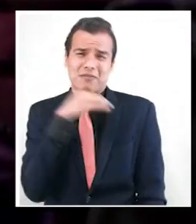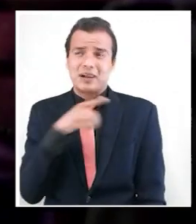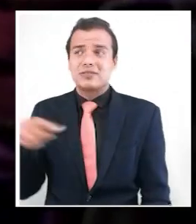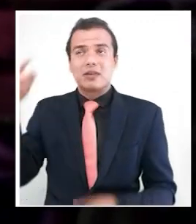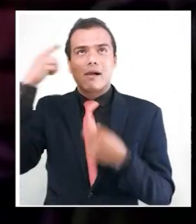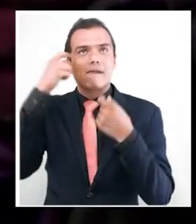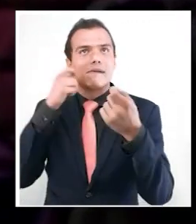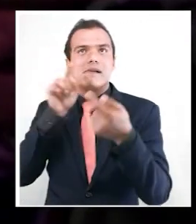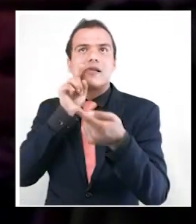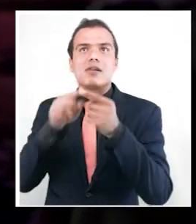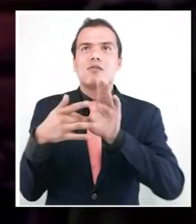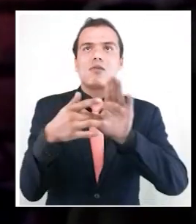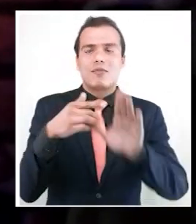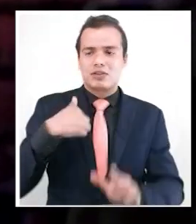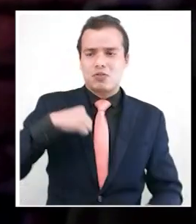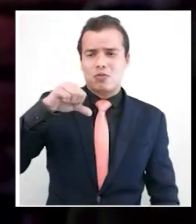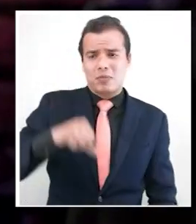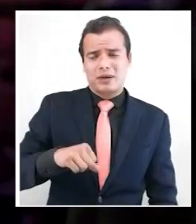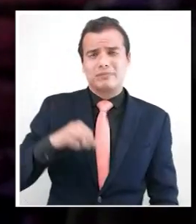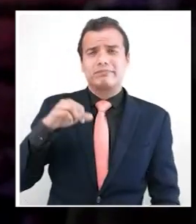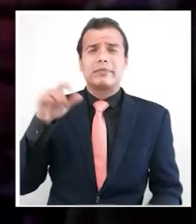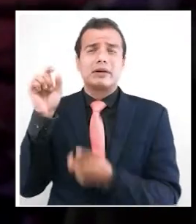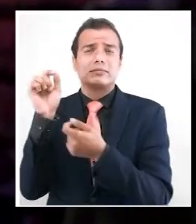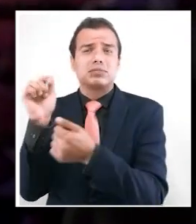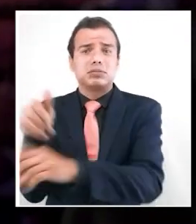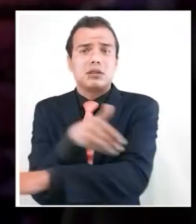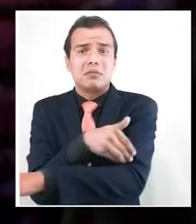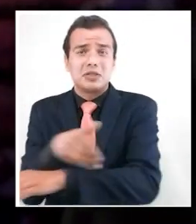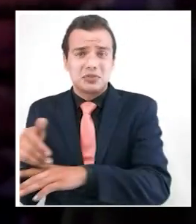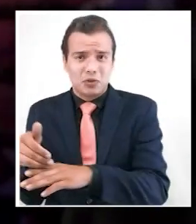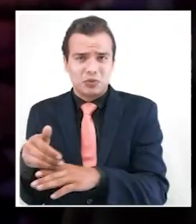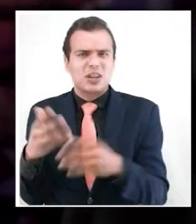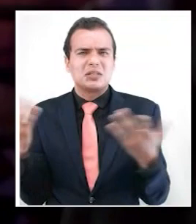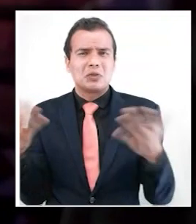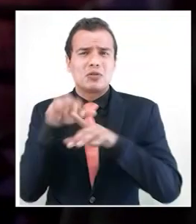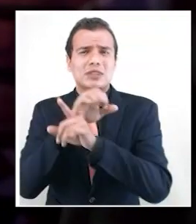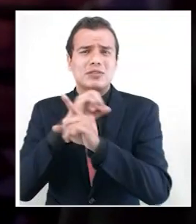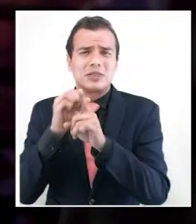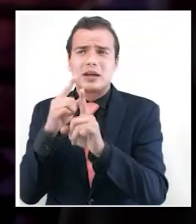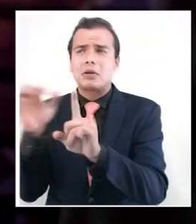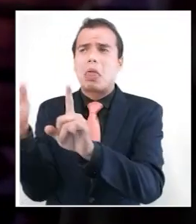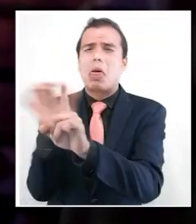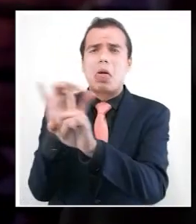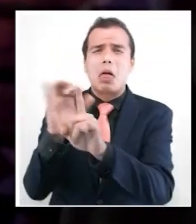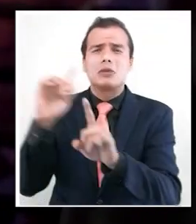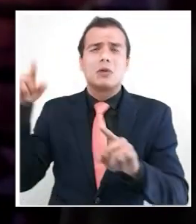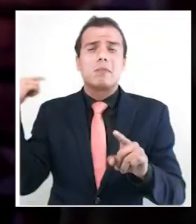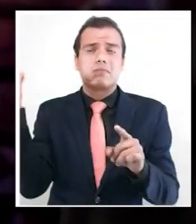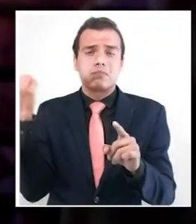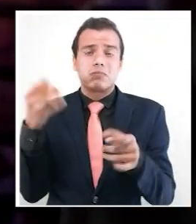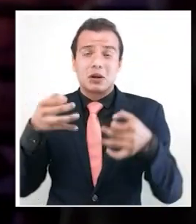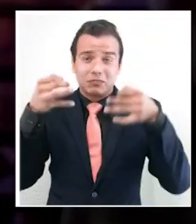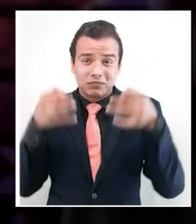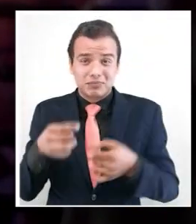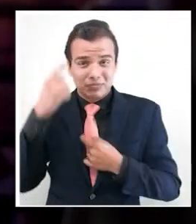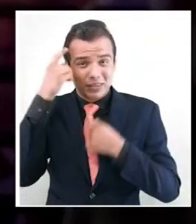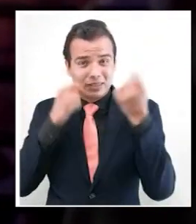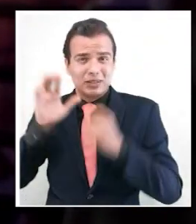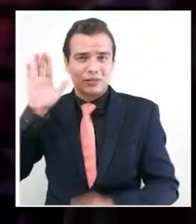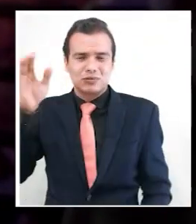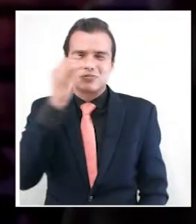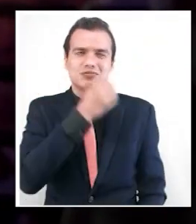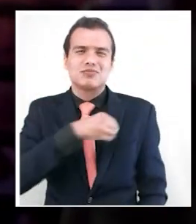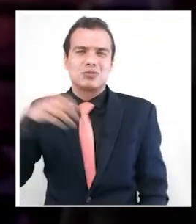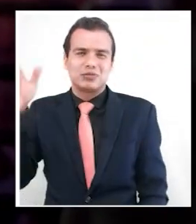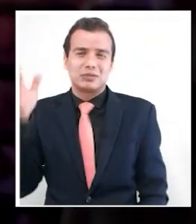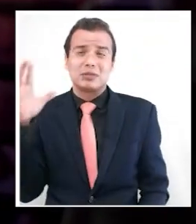Se gastan millonadas, porque ya los tenemos identificados en redes sociales tratando de confundir a los caleños, pero parece que la táctica no le funciona